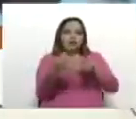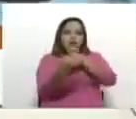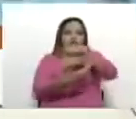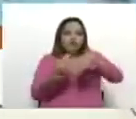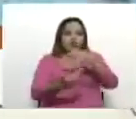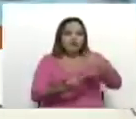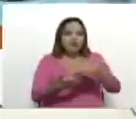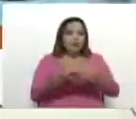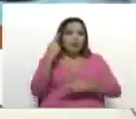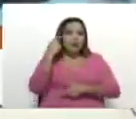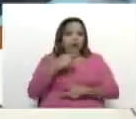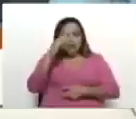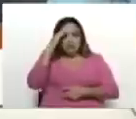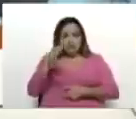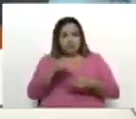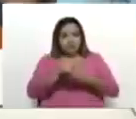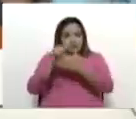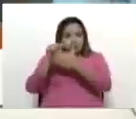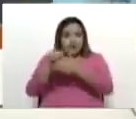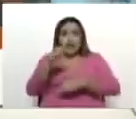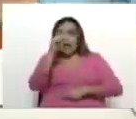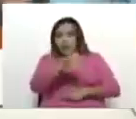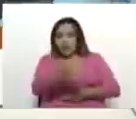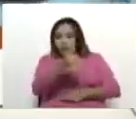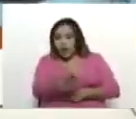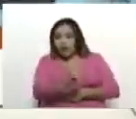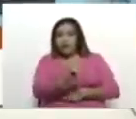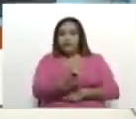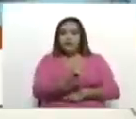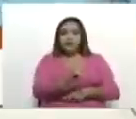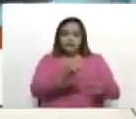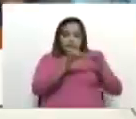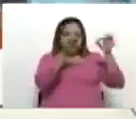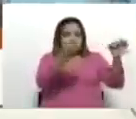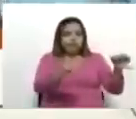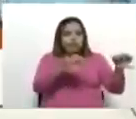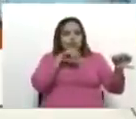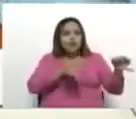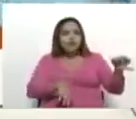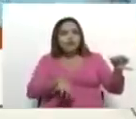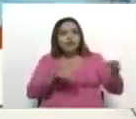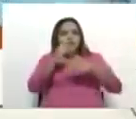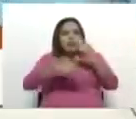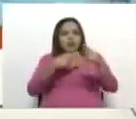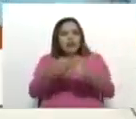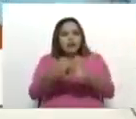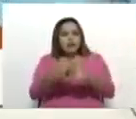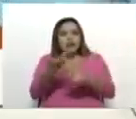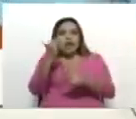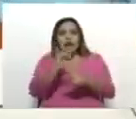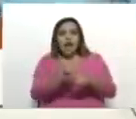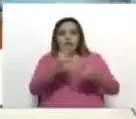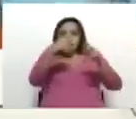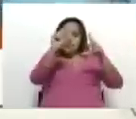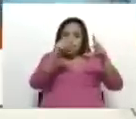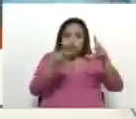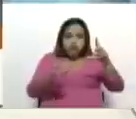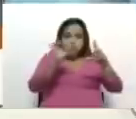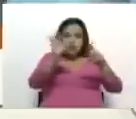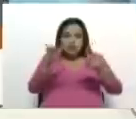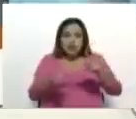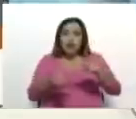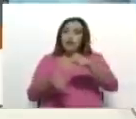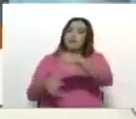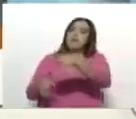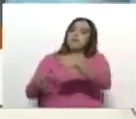bolivariana ese contrato es una pieza de la historia Universal de la infamia búsquenlo hay un baremo si mata al presidente